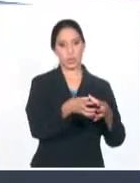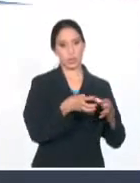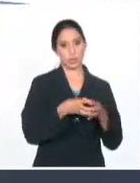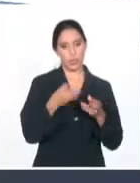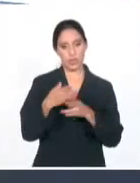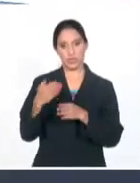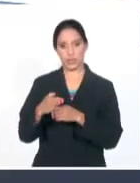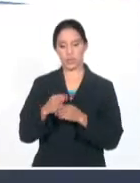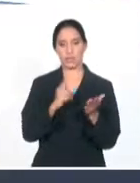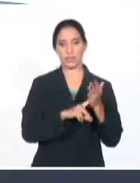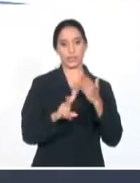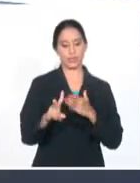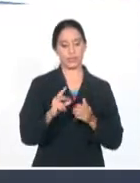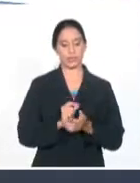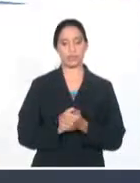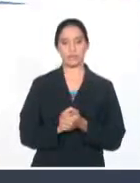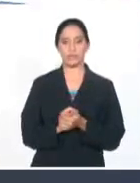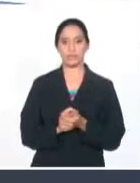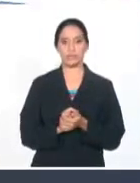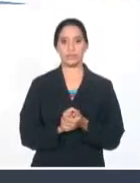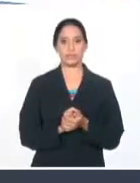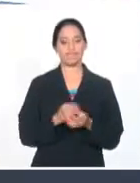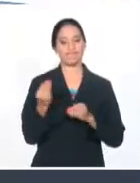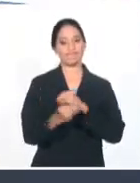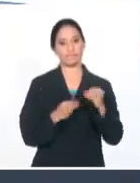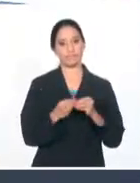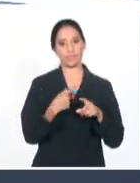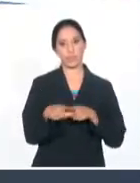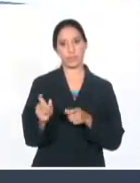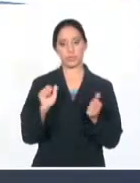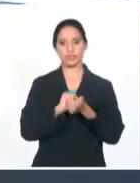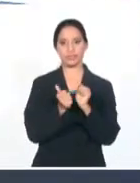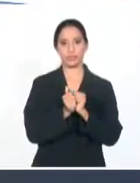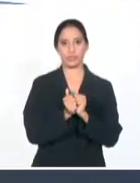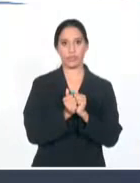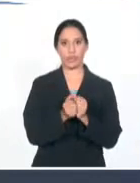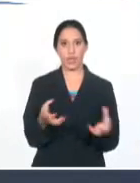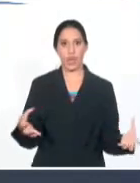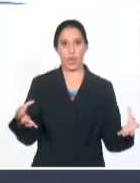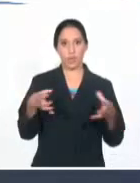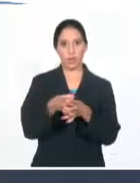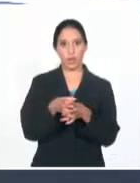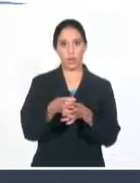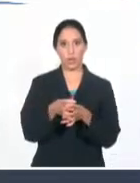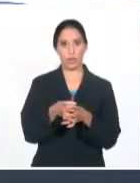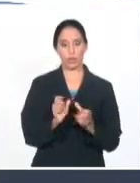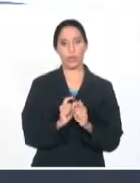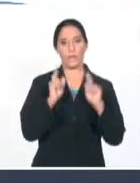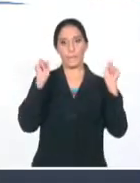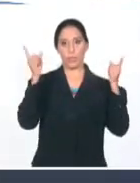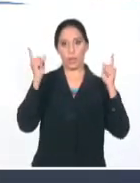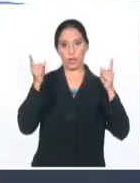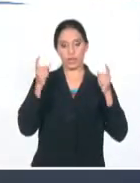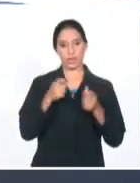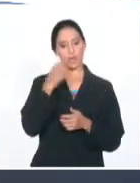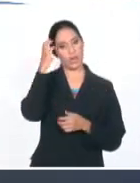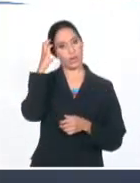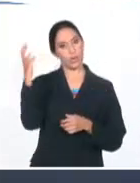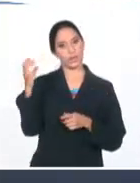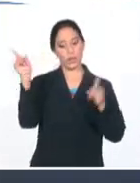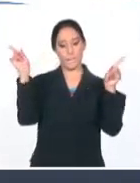Cazadores Leñadores. Y cambiamos de tema. El Club de Aviación de Cuba, con apoyo de las autoridades políticas y gubernamentales de